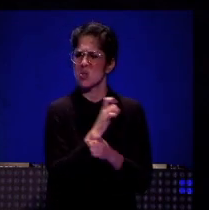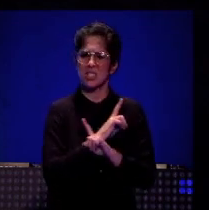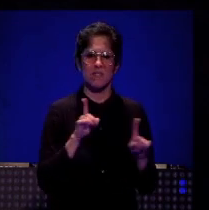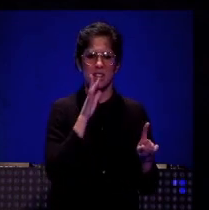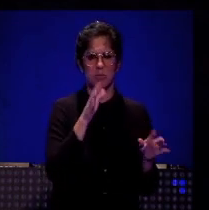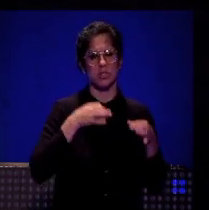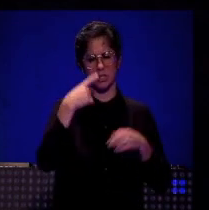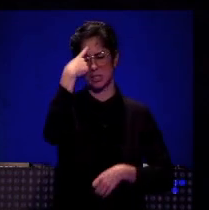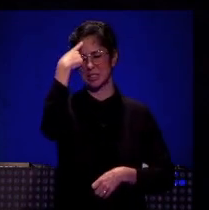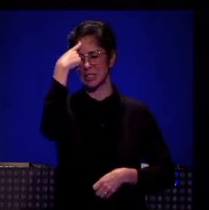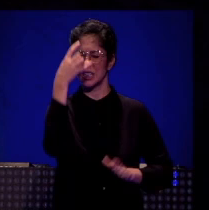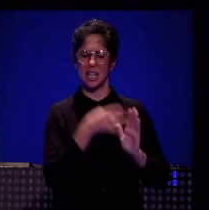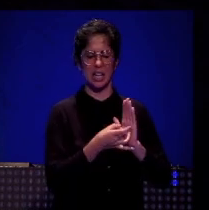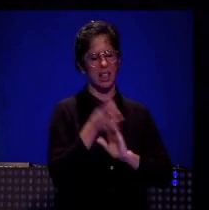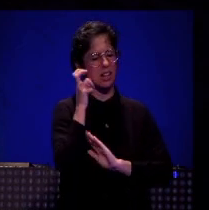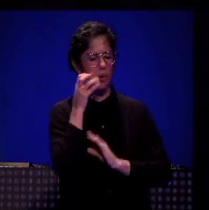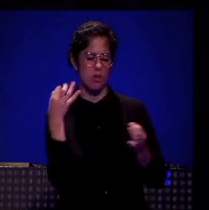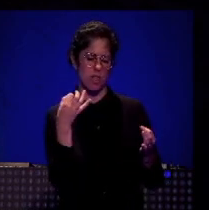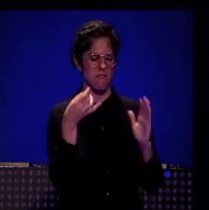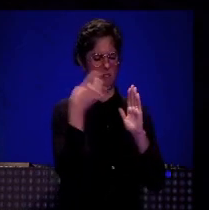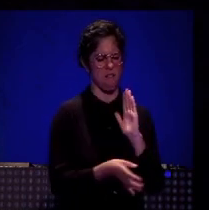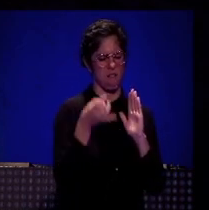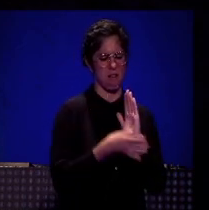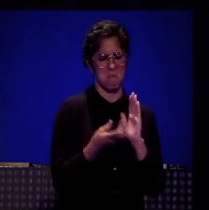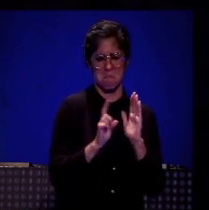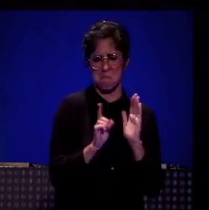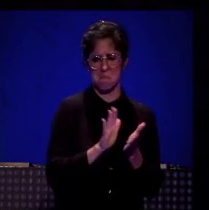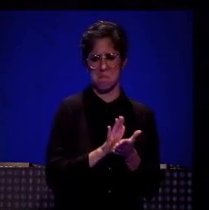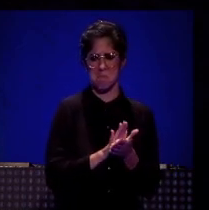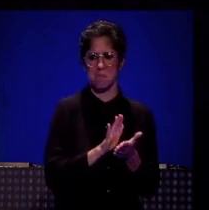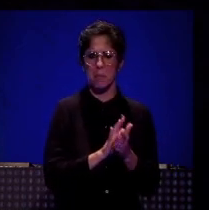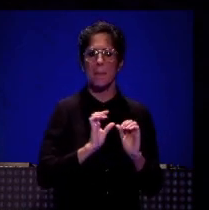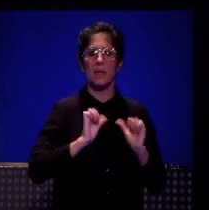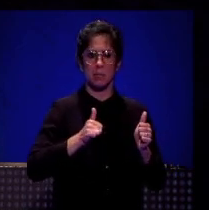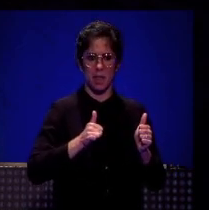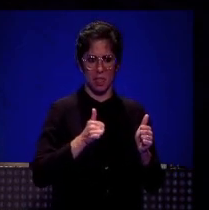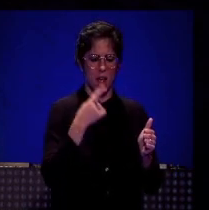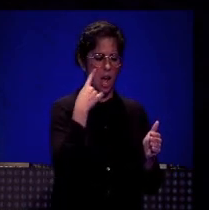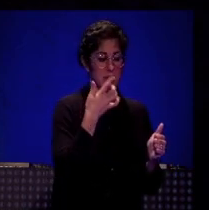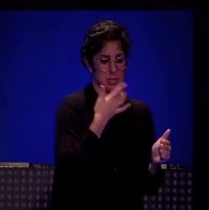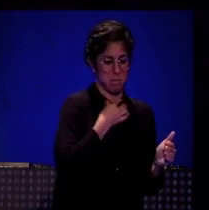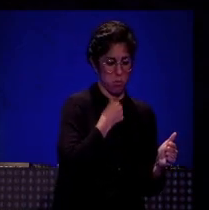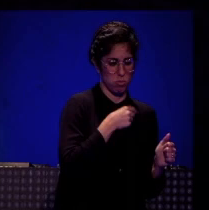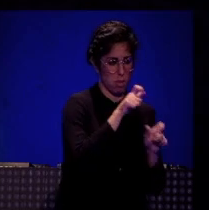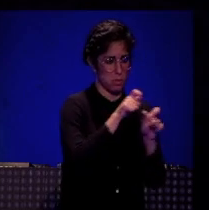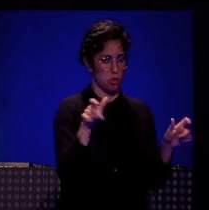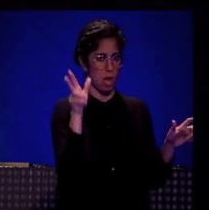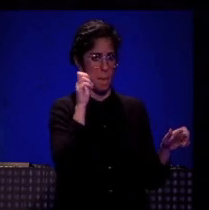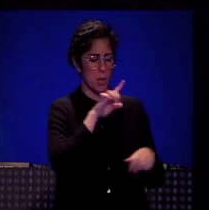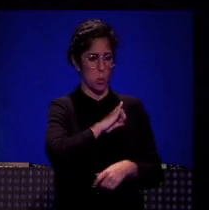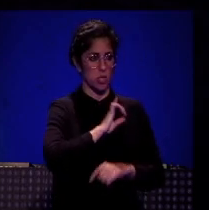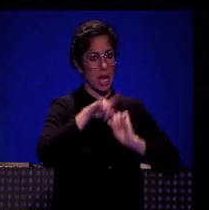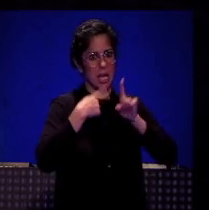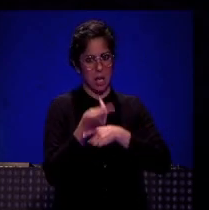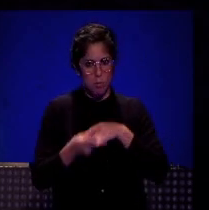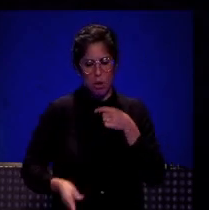en verdad creamos contenidos vemos si nos gusta y después ya pues nos gastamos dinero en algo en algo más pero lo bueno de hacer podcast de movilidad que